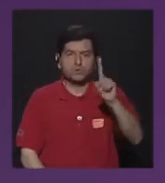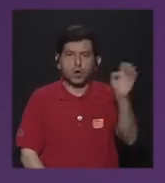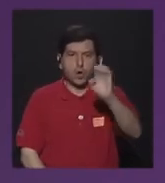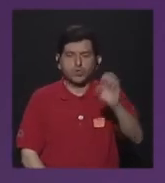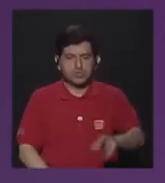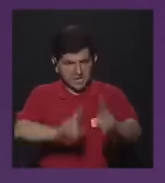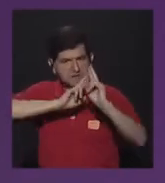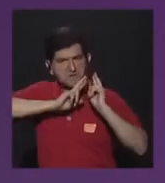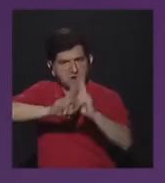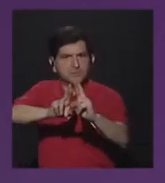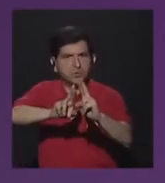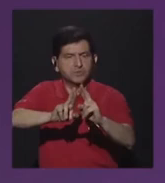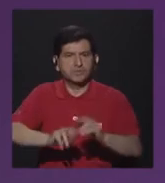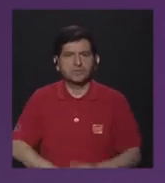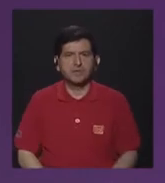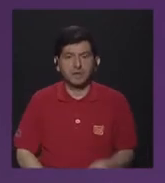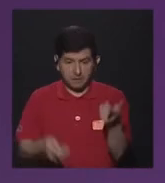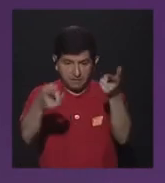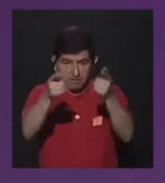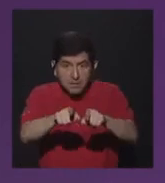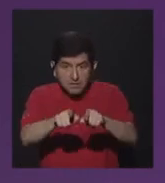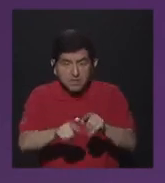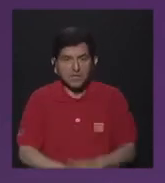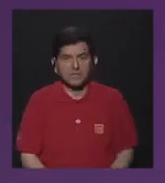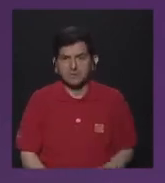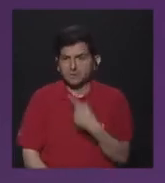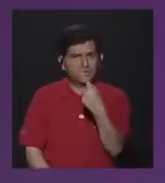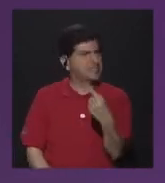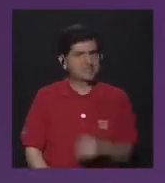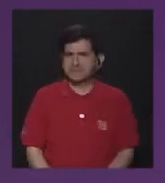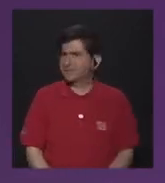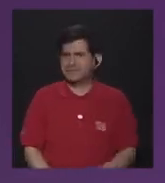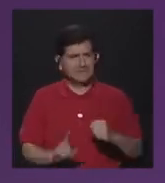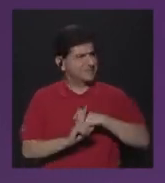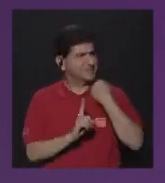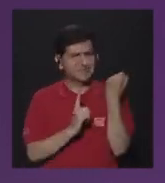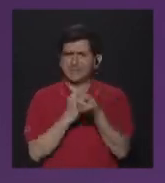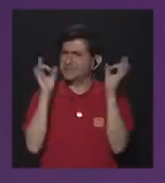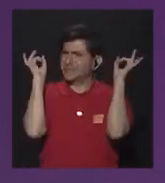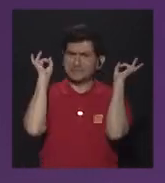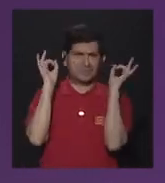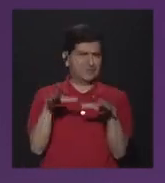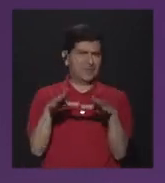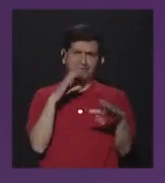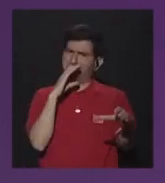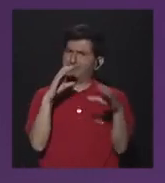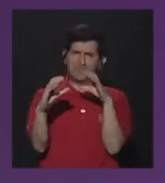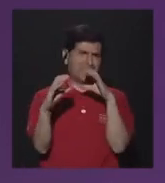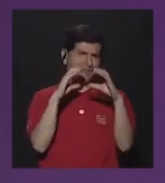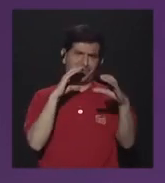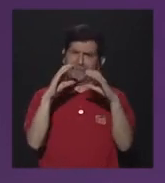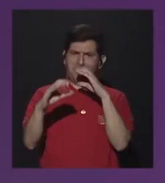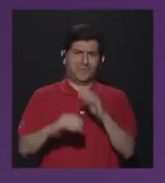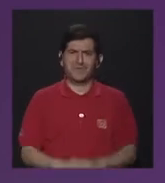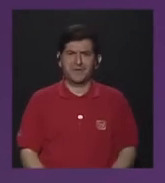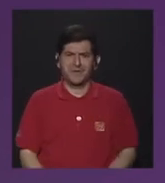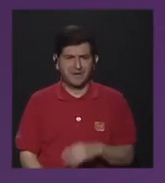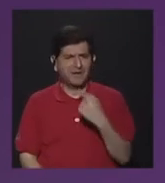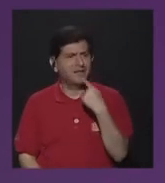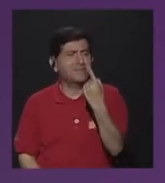respondemos al lamentable y desafortunada comunicación de la parte de la